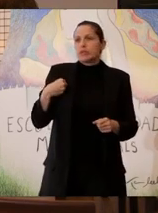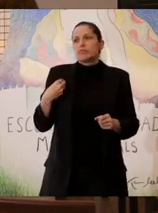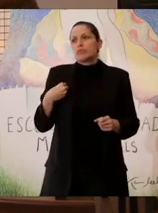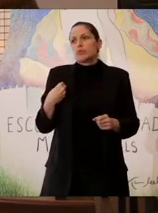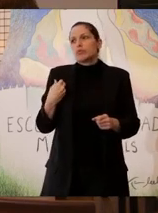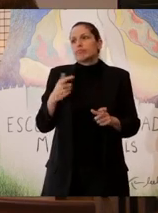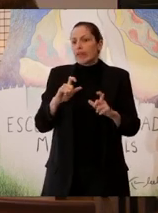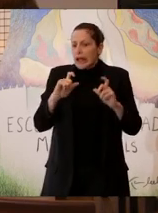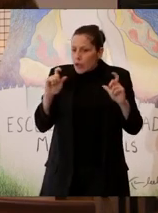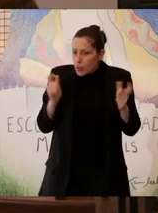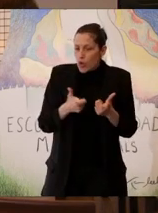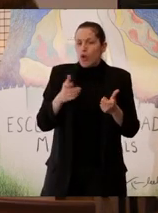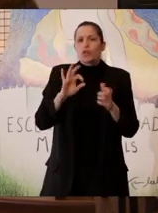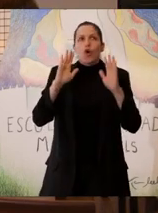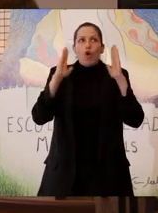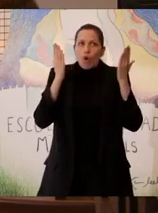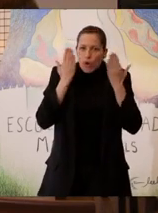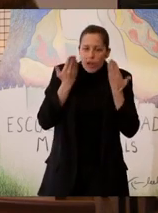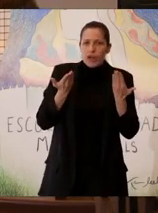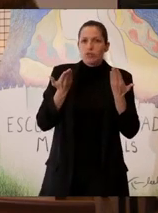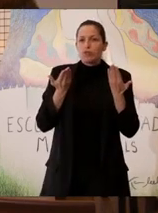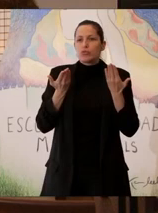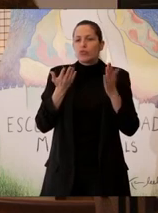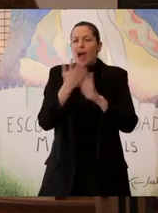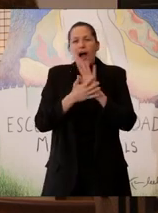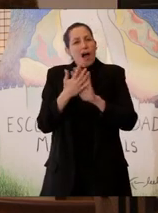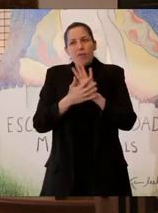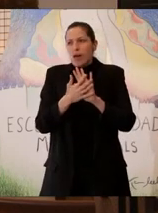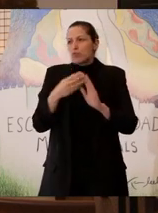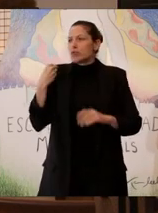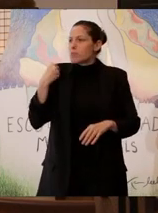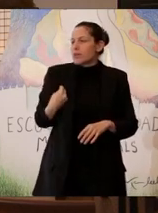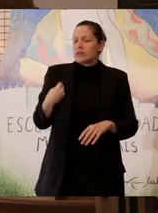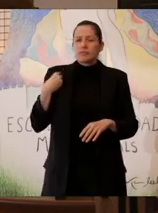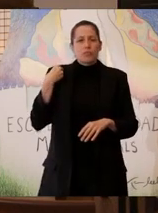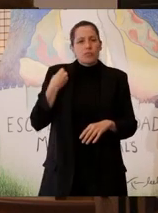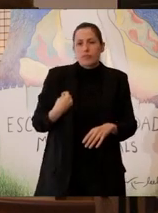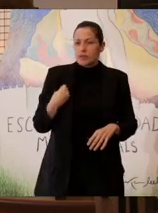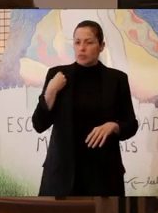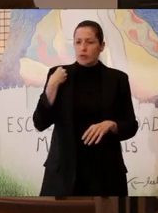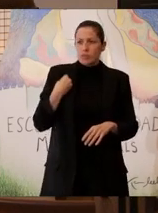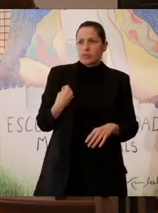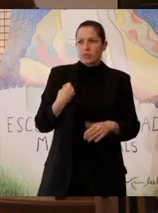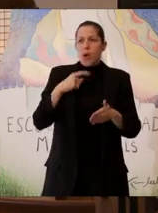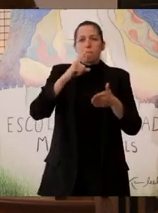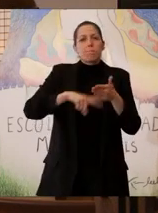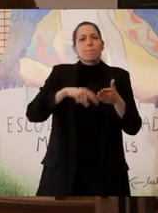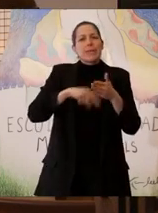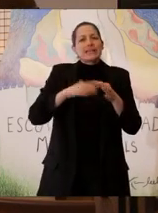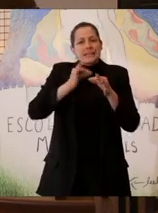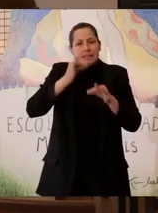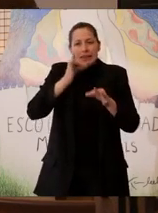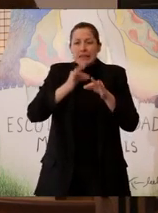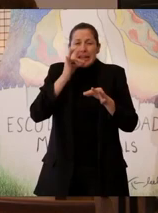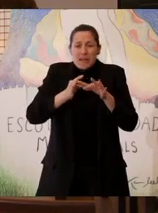en reuniones, en congresos y demás, siempre se habla de los mismos factores. Los meses de septiembre son meses tremendos.